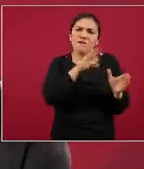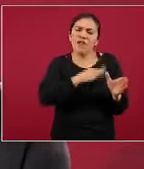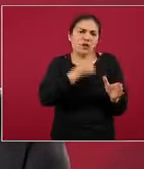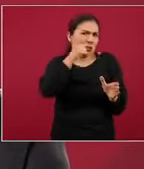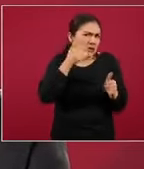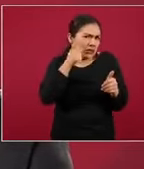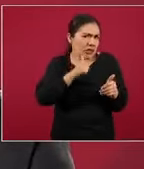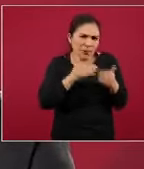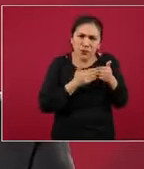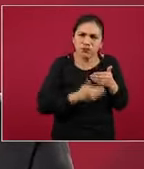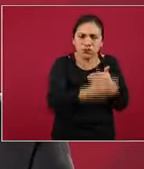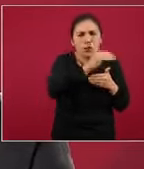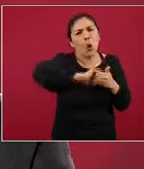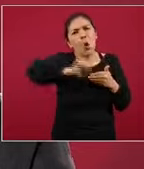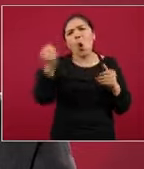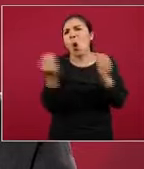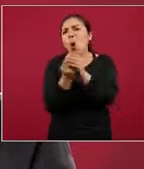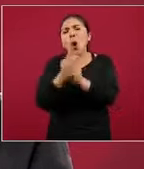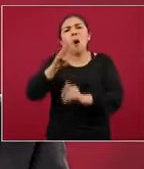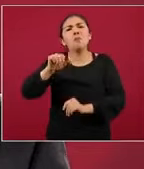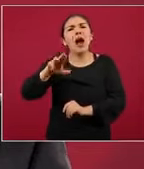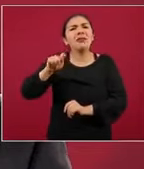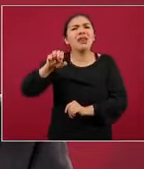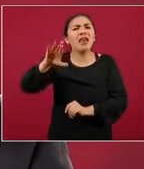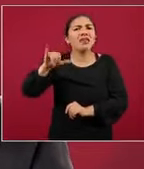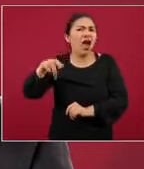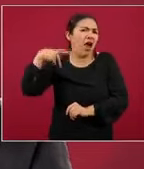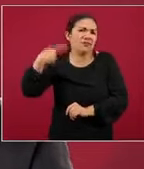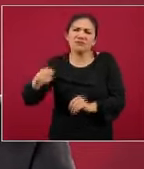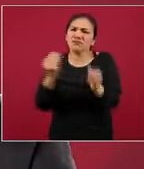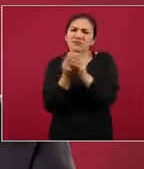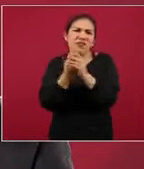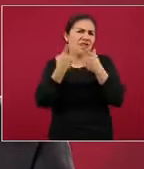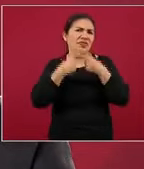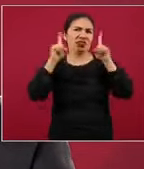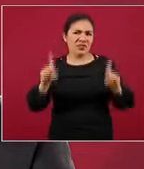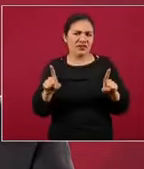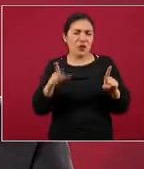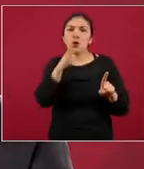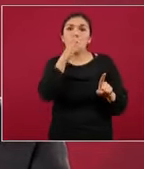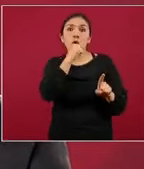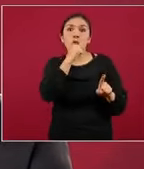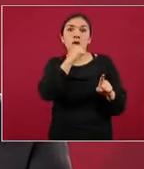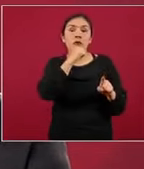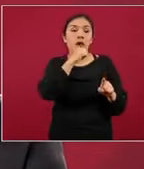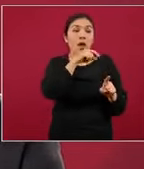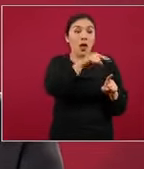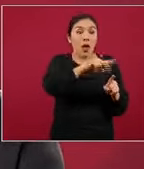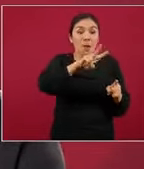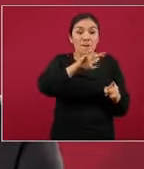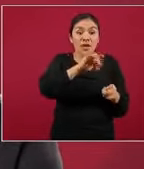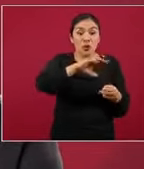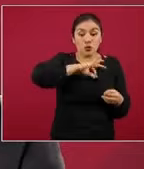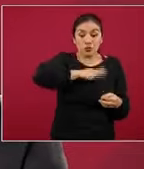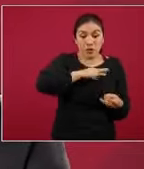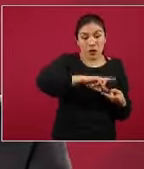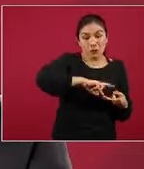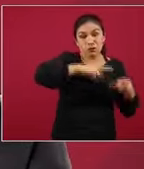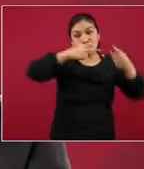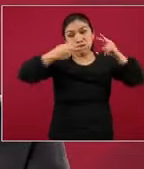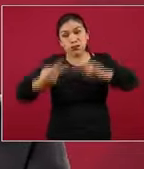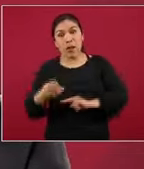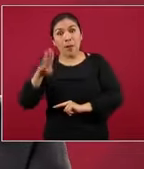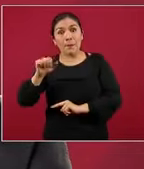son otro tipo de organismos, siempre serán bacterias. No existe la posibilidad de que un virus se transforme en